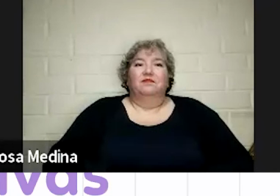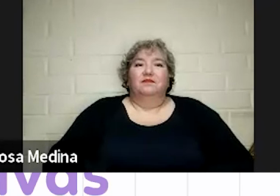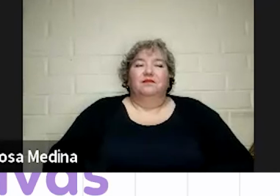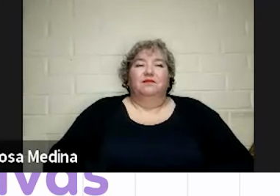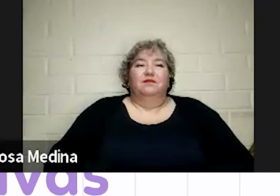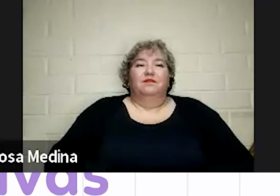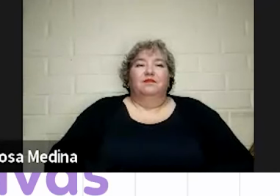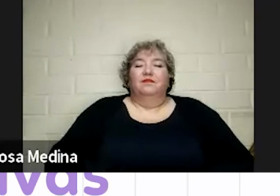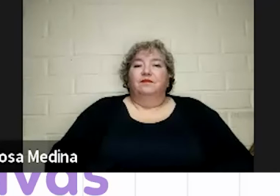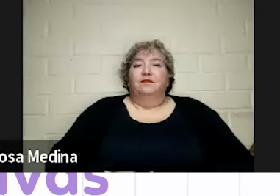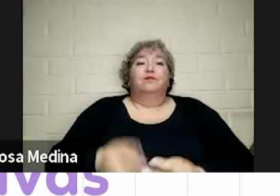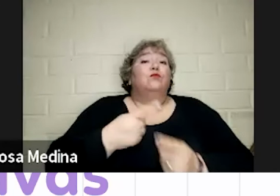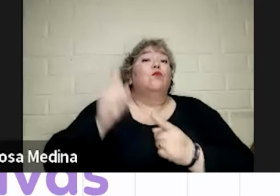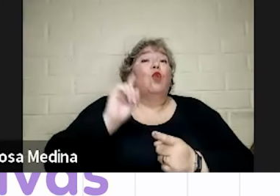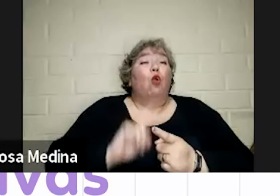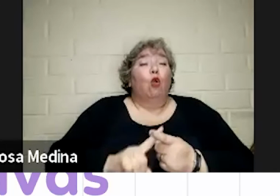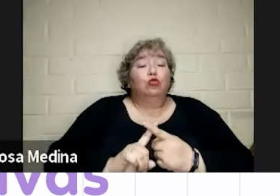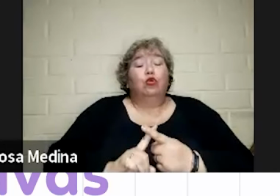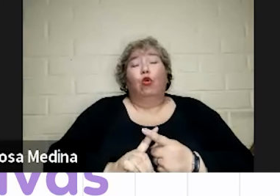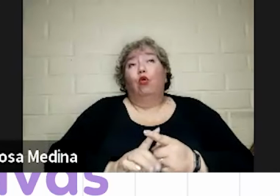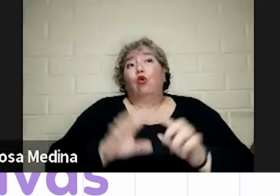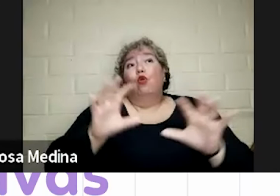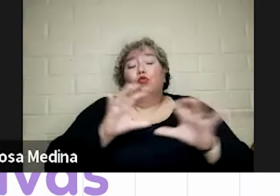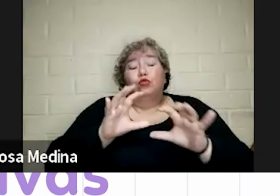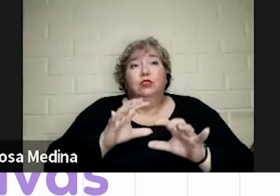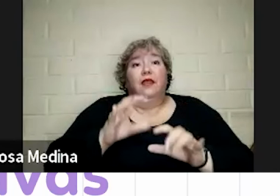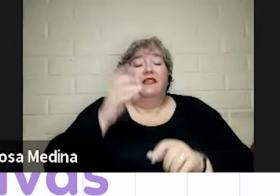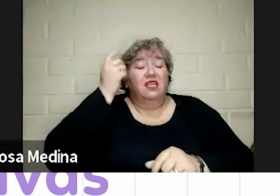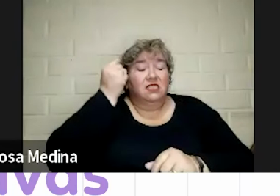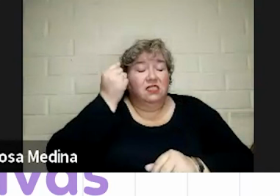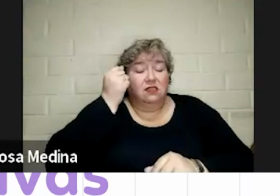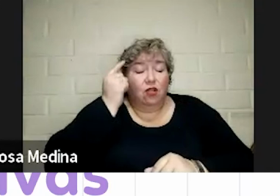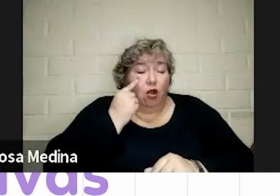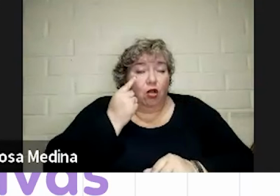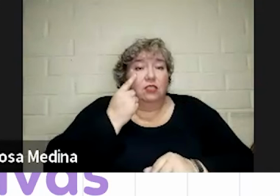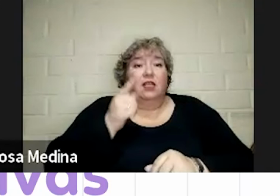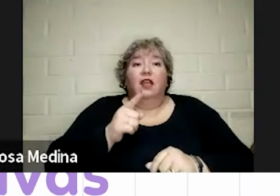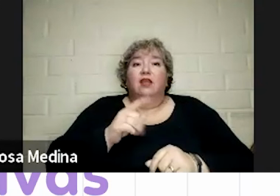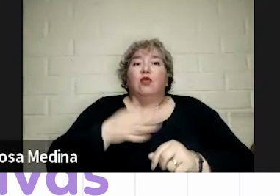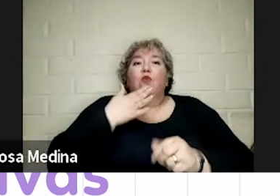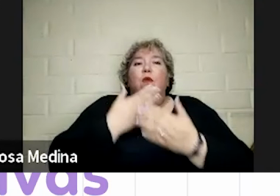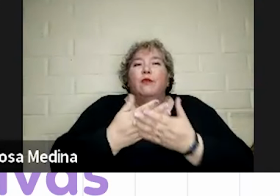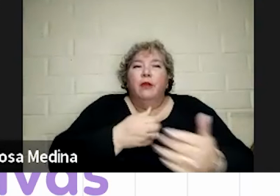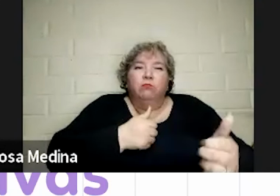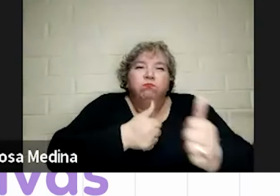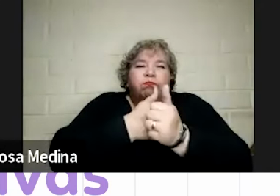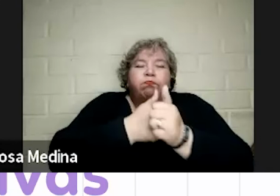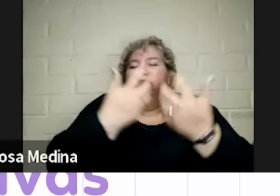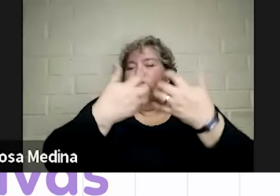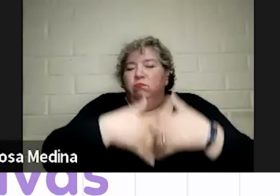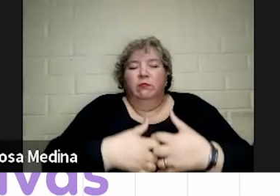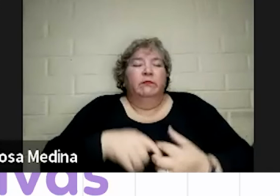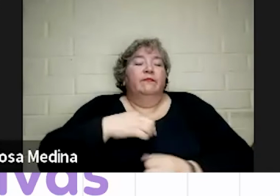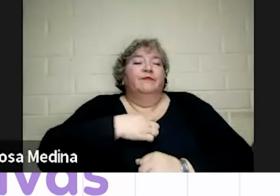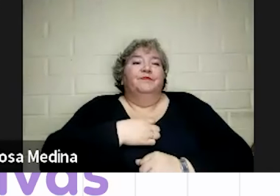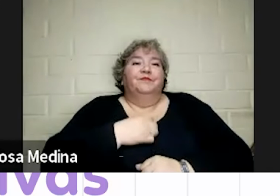Otro punto importante de saber o de conocer cuando uno se aproxima inicialmente a las funciones ejecutivas son los aspectos calientes